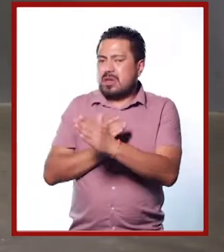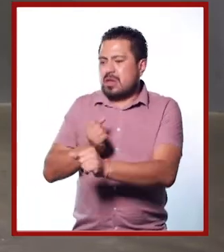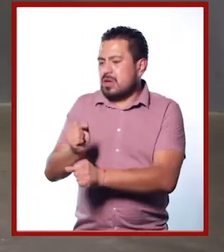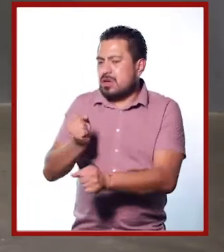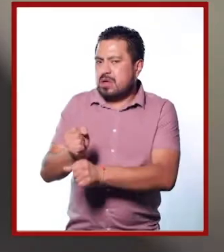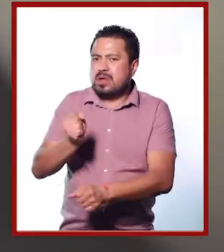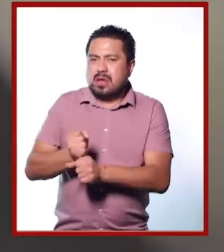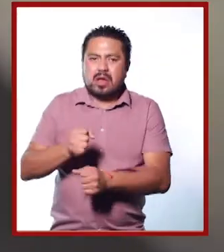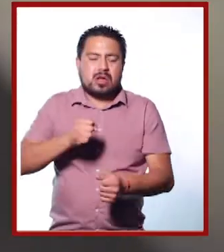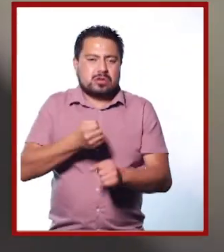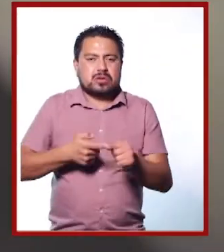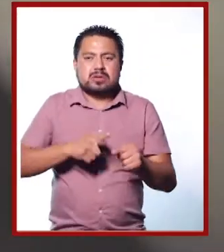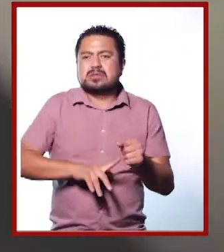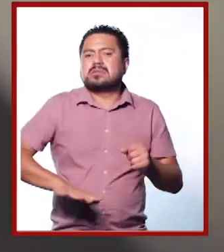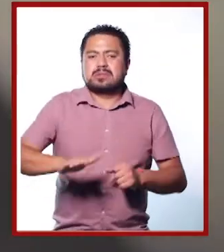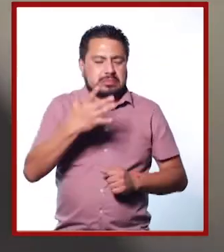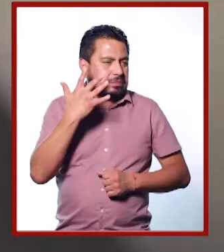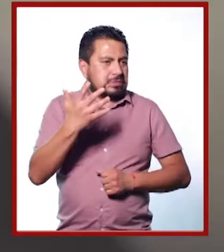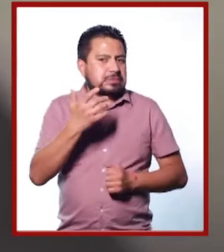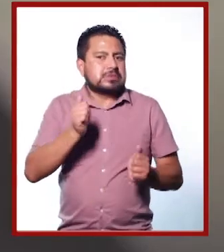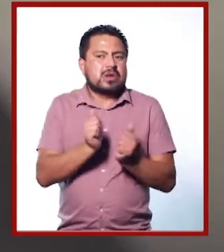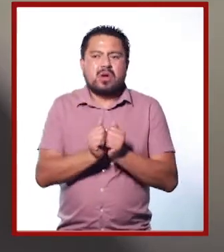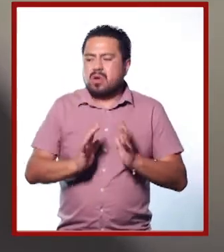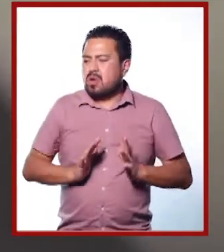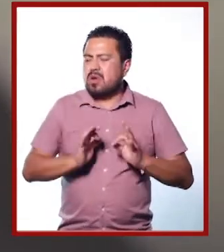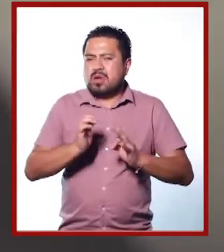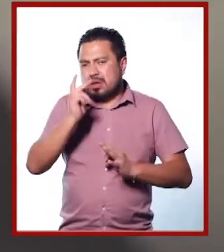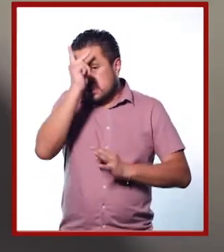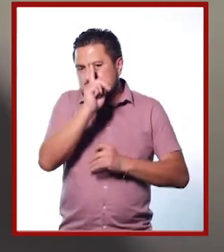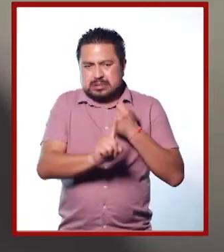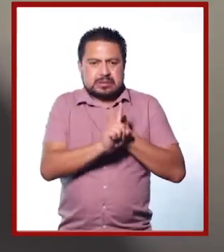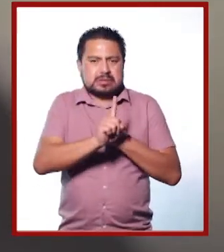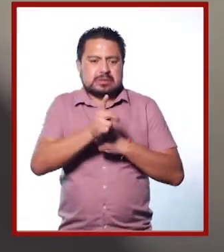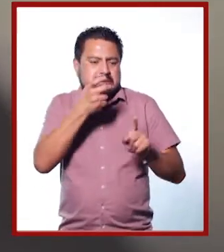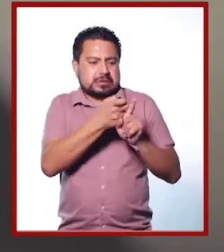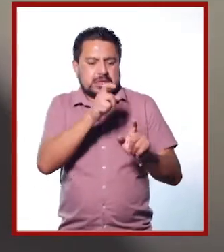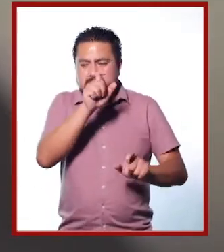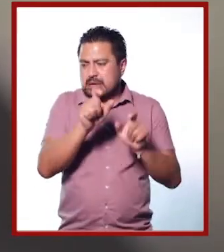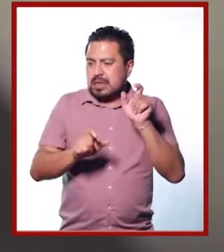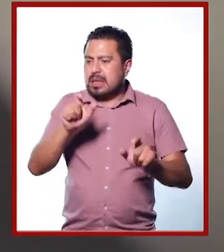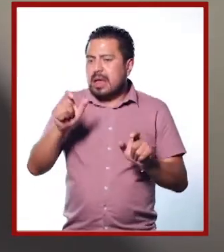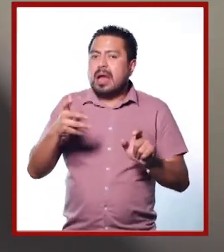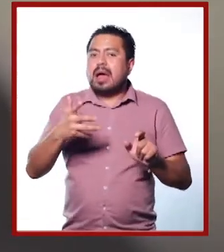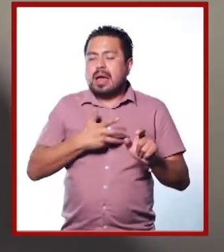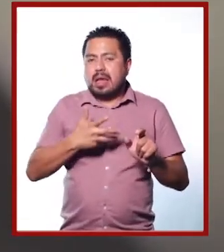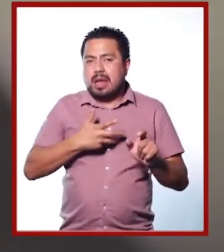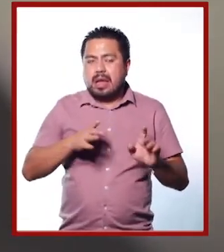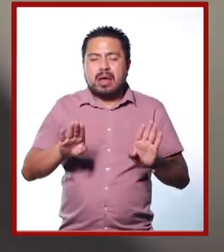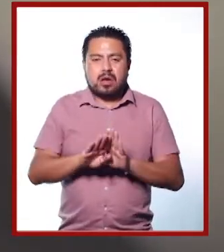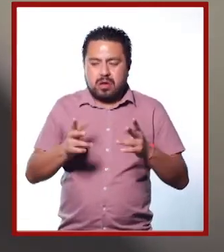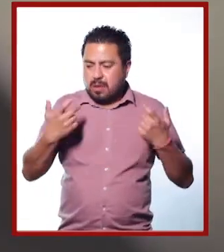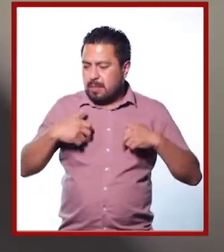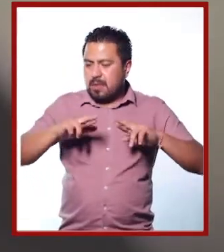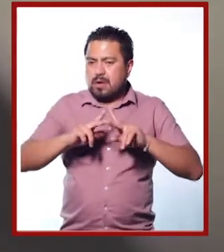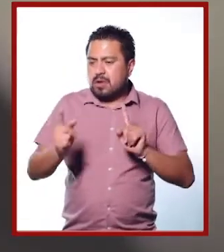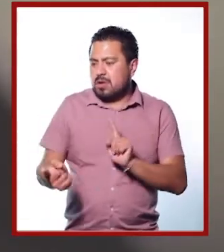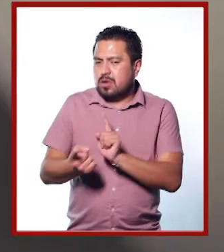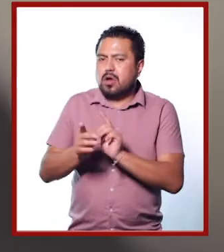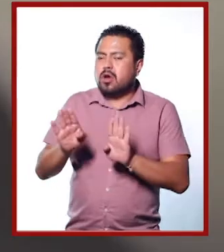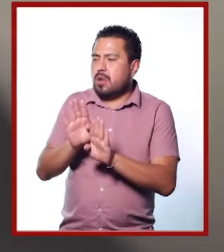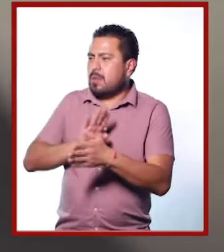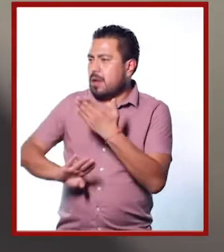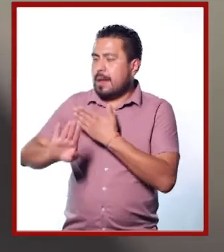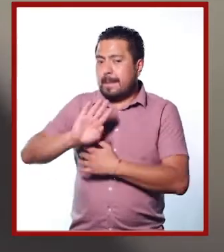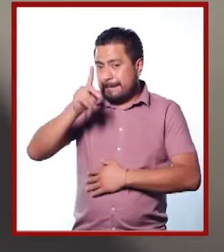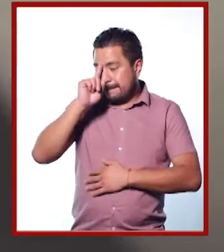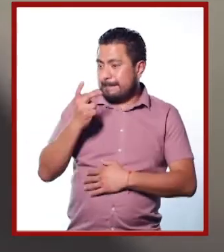microviolencias en la sociedad. Vale la pena saber el origen y las repercusiones psicológicas que estos comportamientos tienen tanto en los agresores como en los